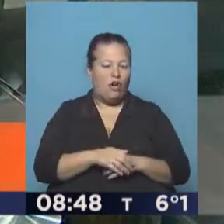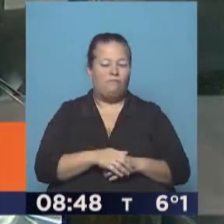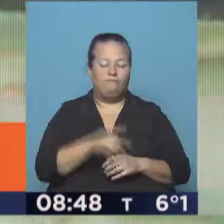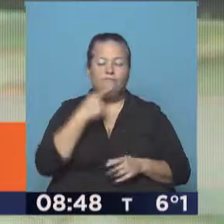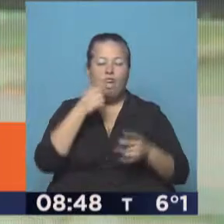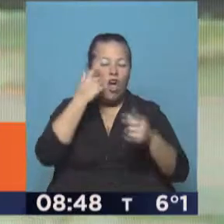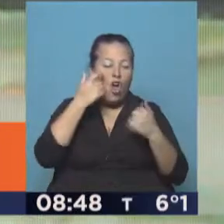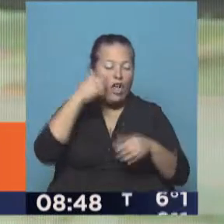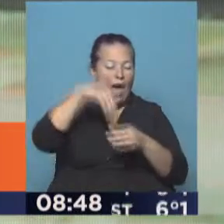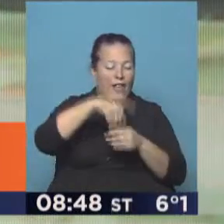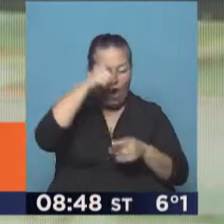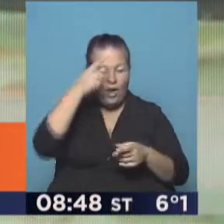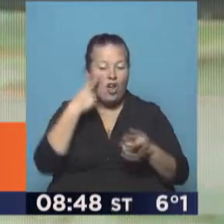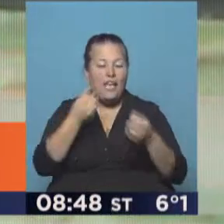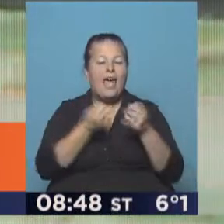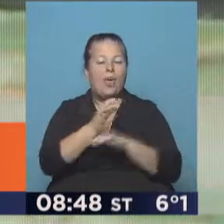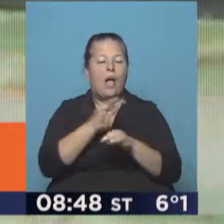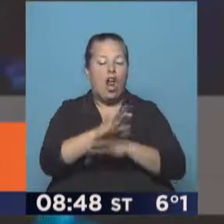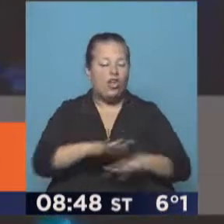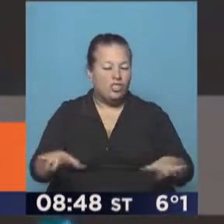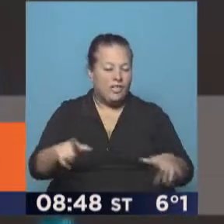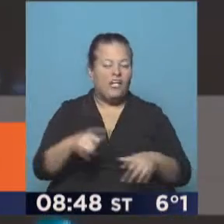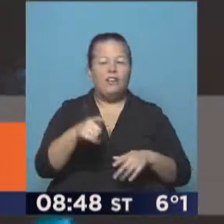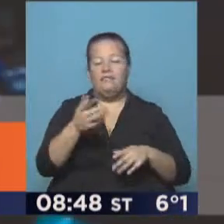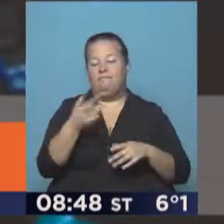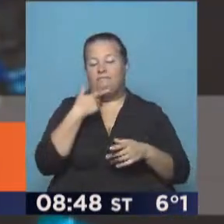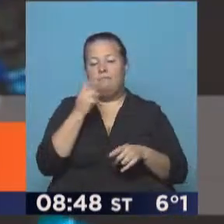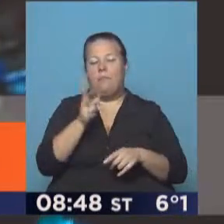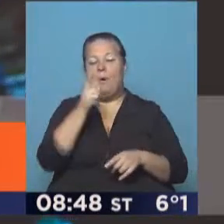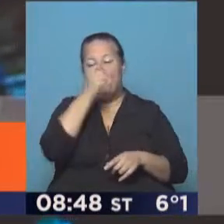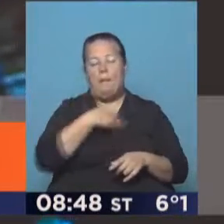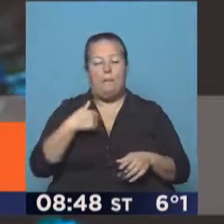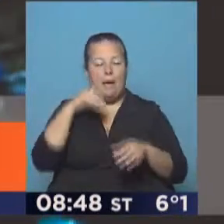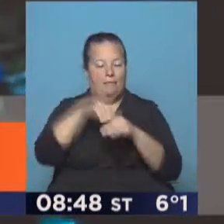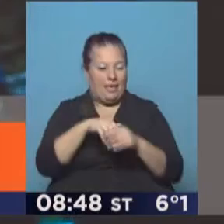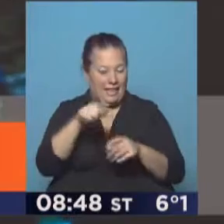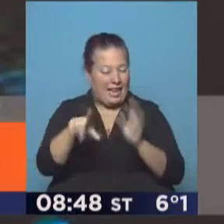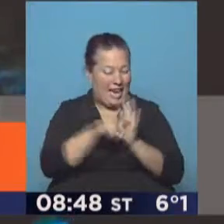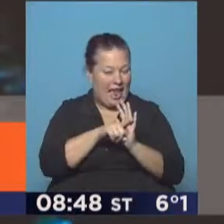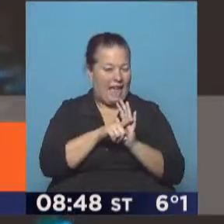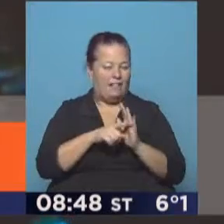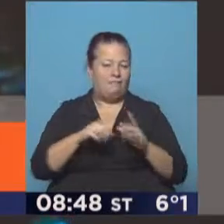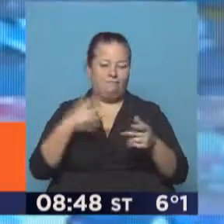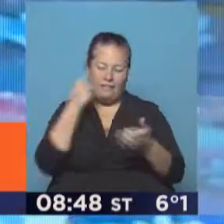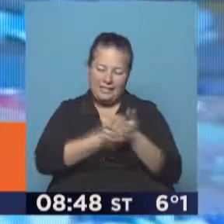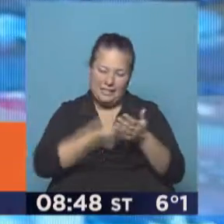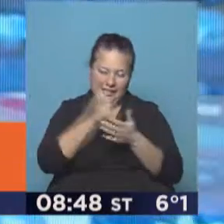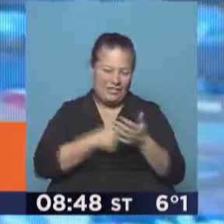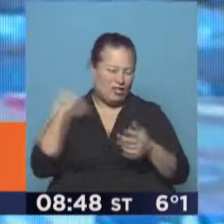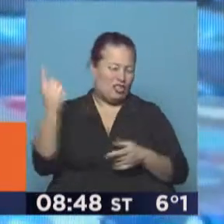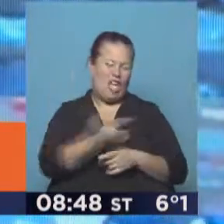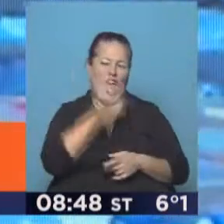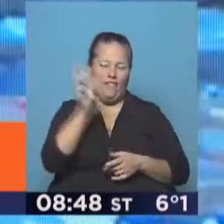se controlaba desde el gobierno la educación del niño directamente y le quitaba la potestad a los padres. Esa ley fue peleada por todo el